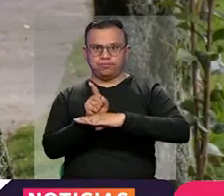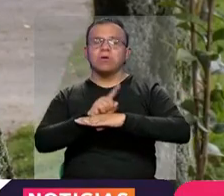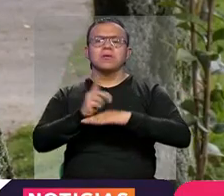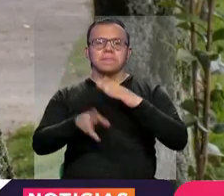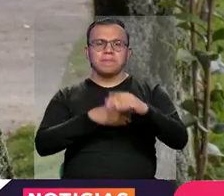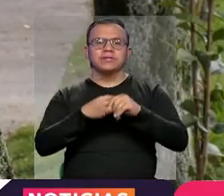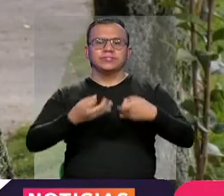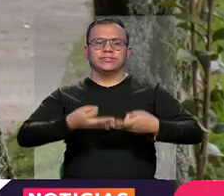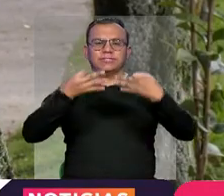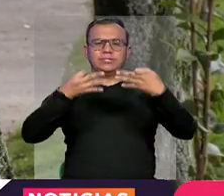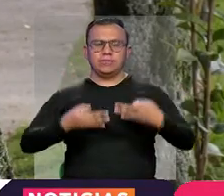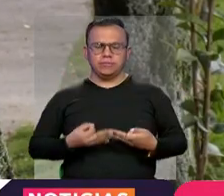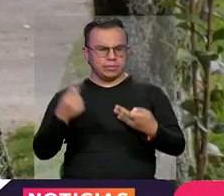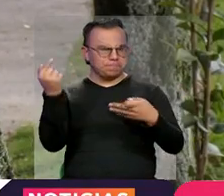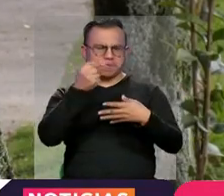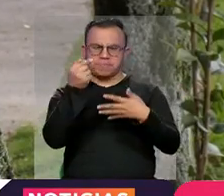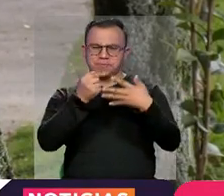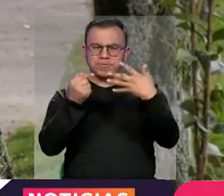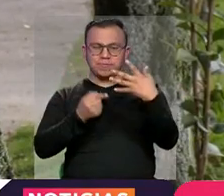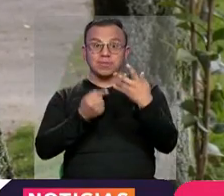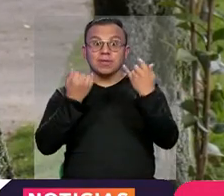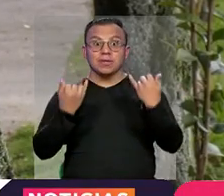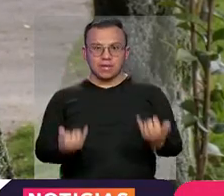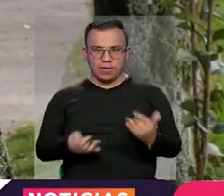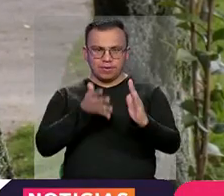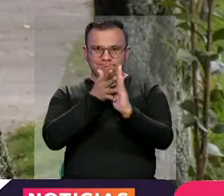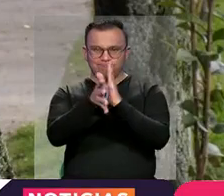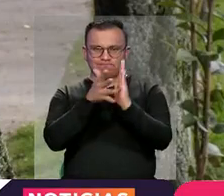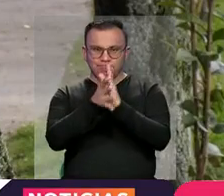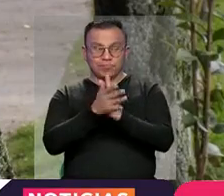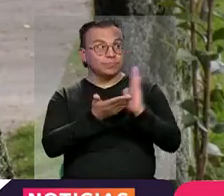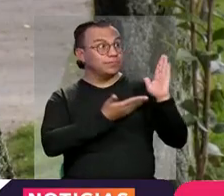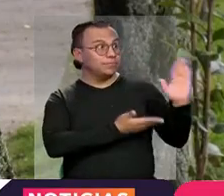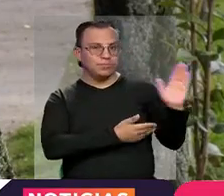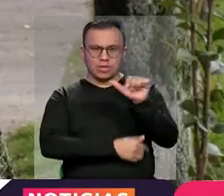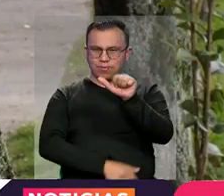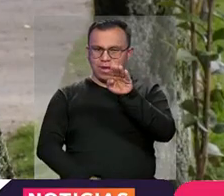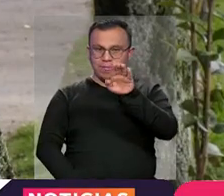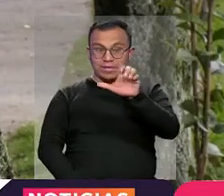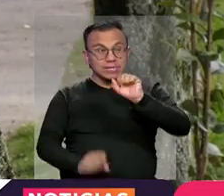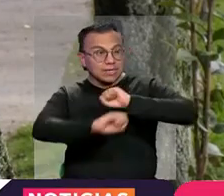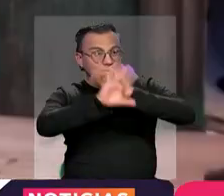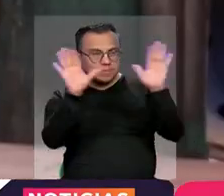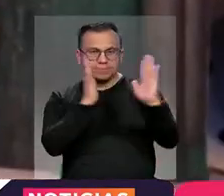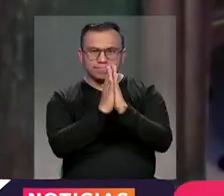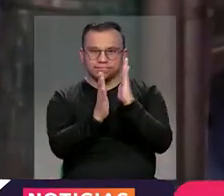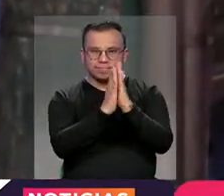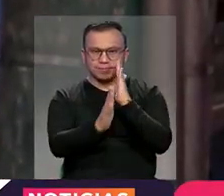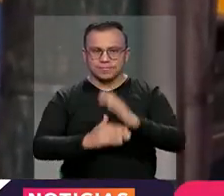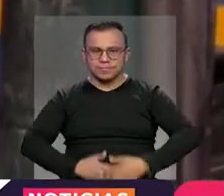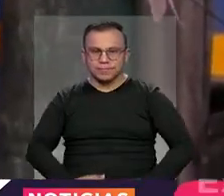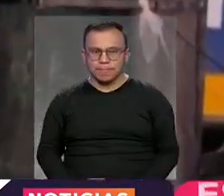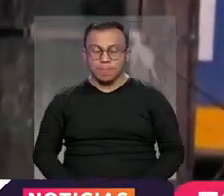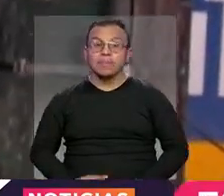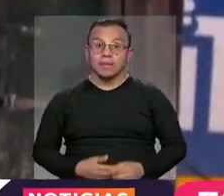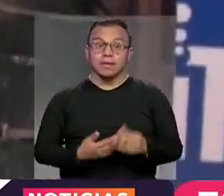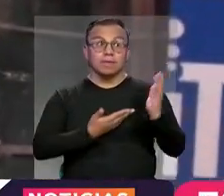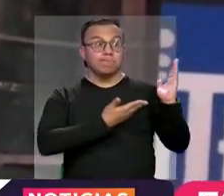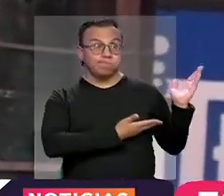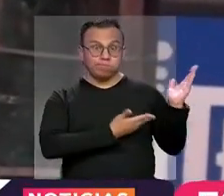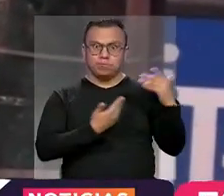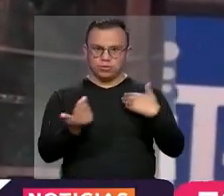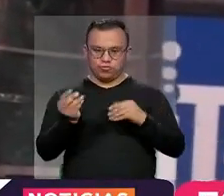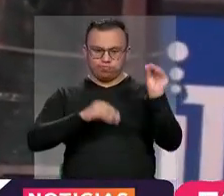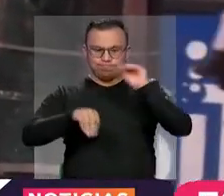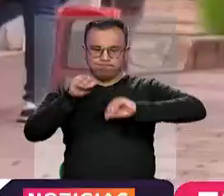un seguro y distintas cosas que en esta nota, que es un ABC, les contamos. Este medio de transporte,